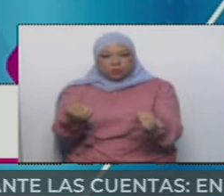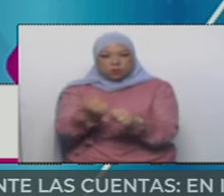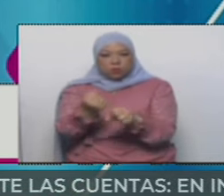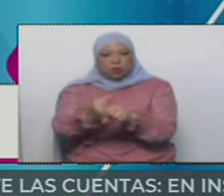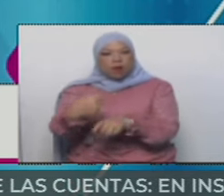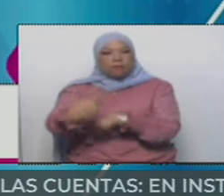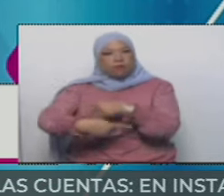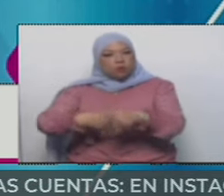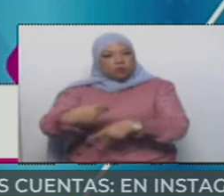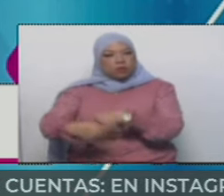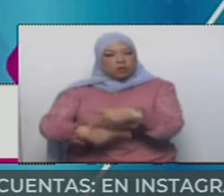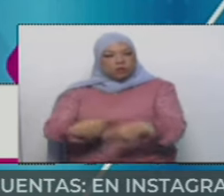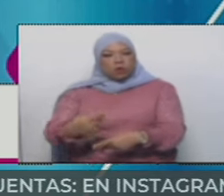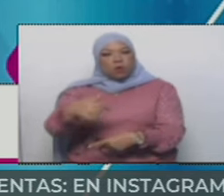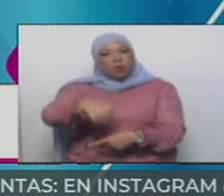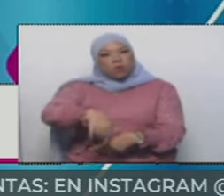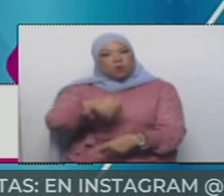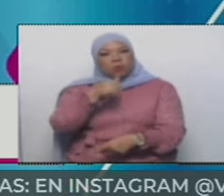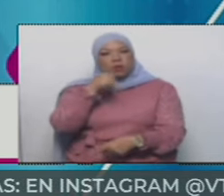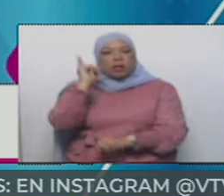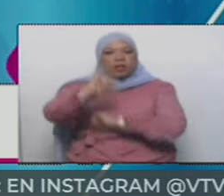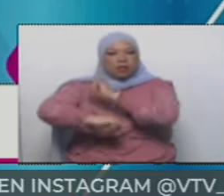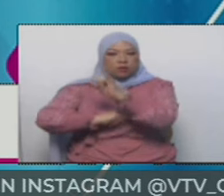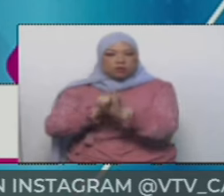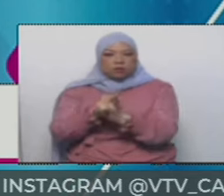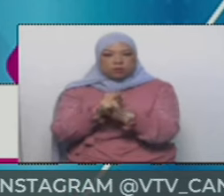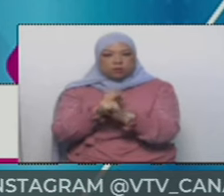productivo, en este caso internacional.